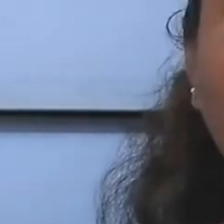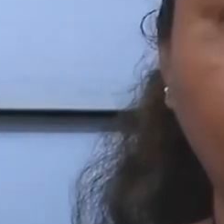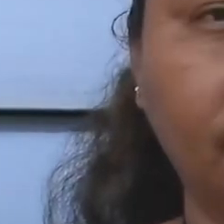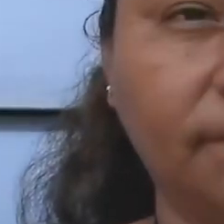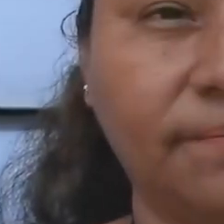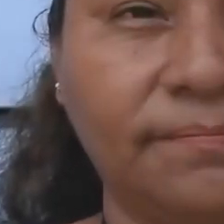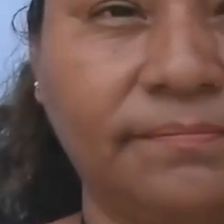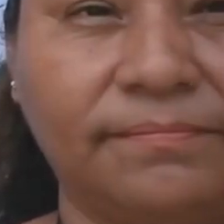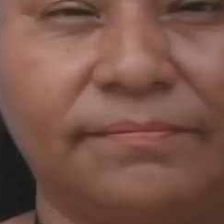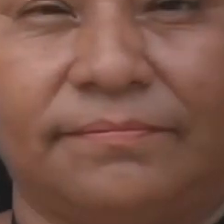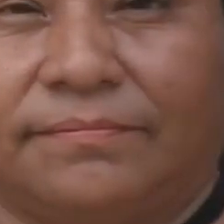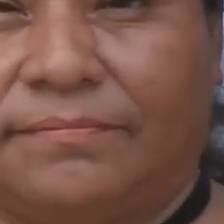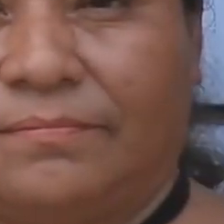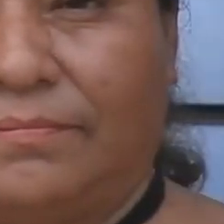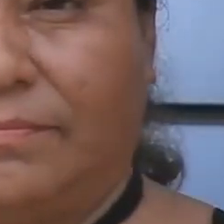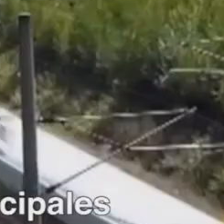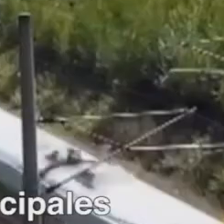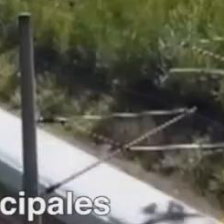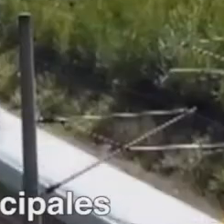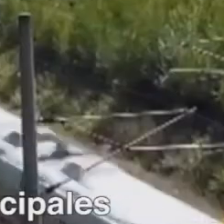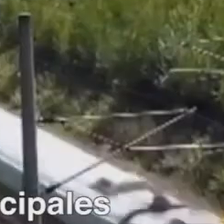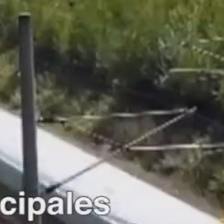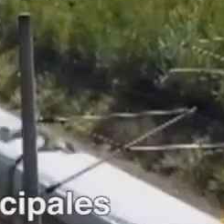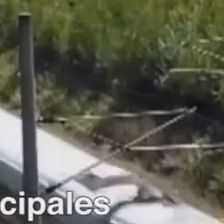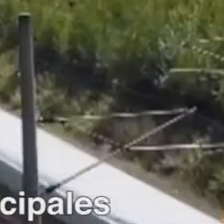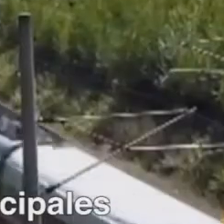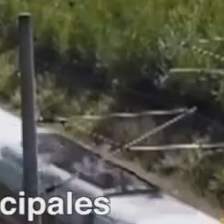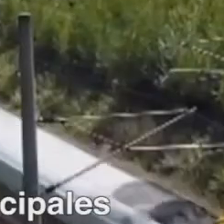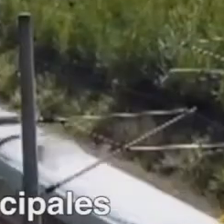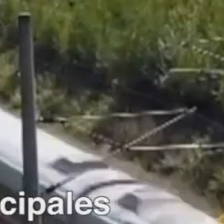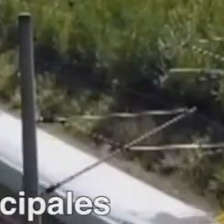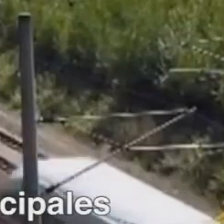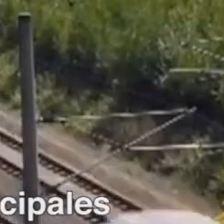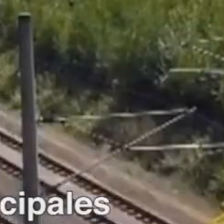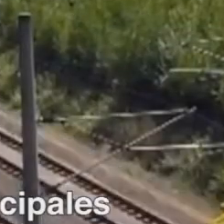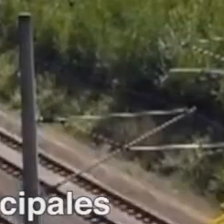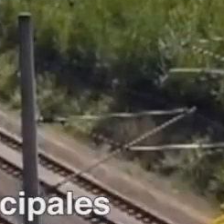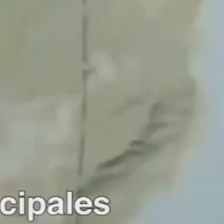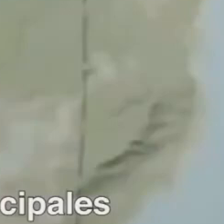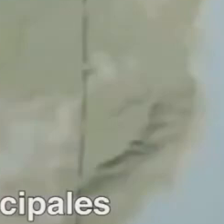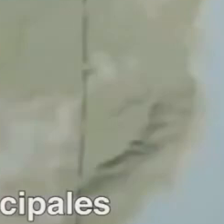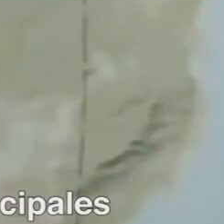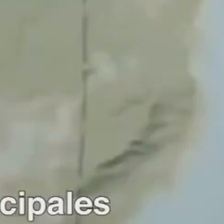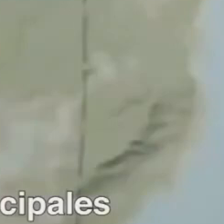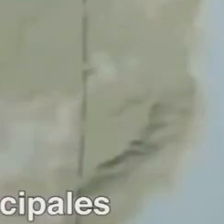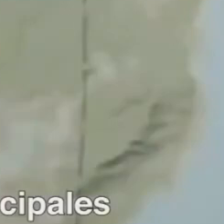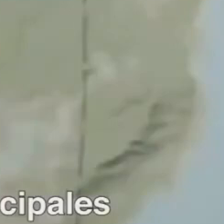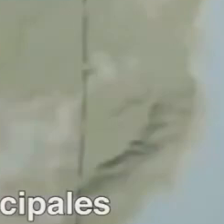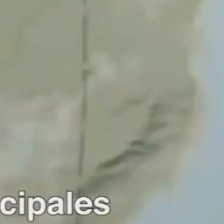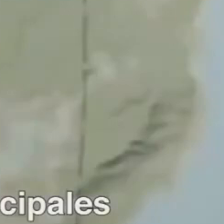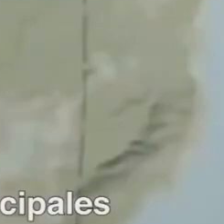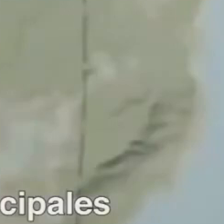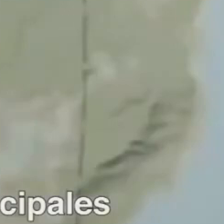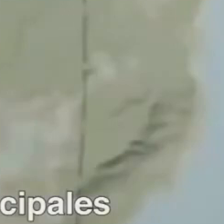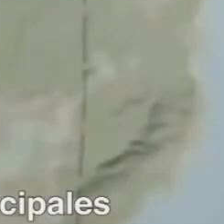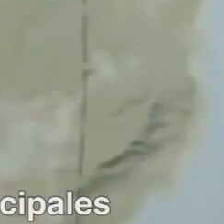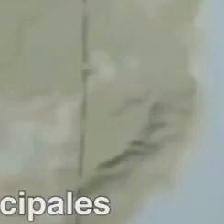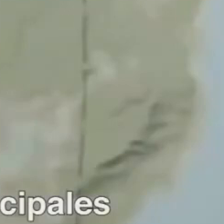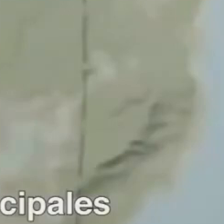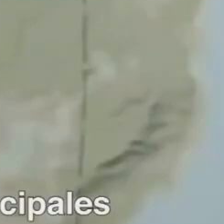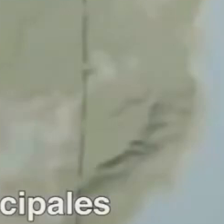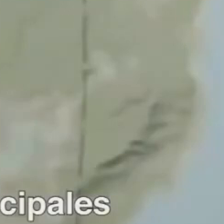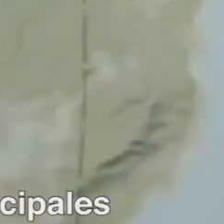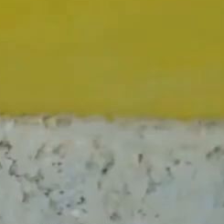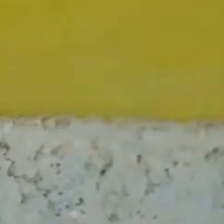en el centro a las personas. El Tren Maya logrará la conexión entre las principales regiones de la península y